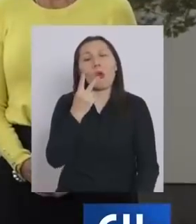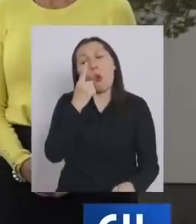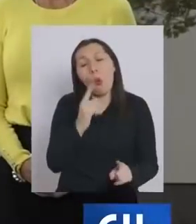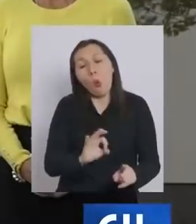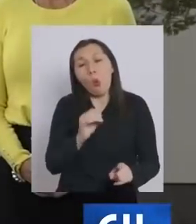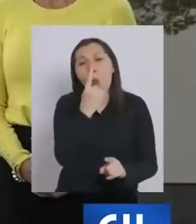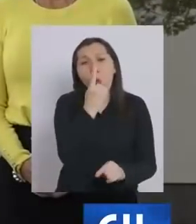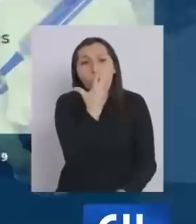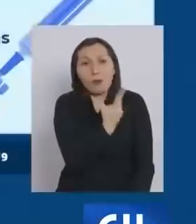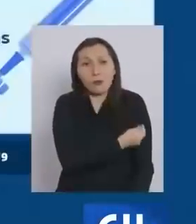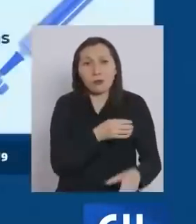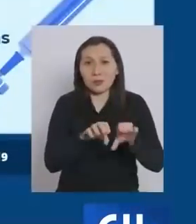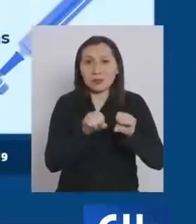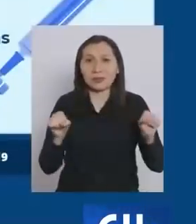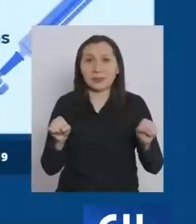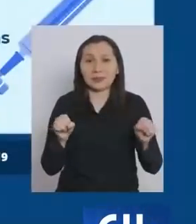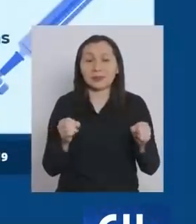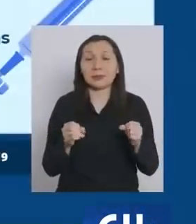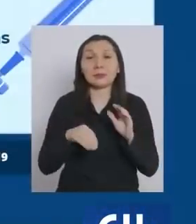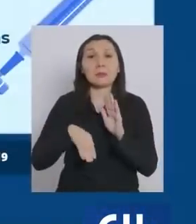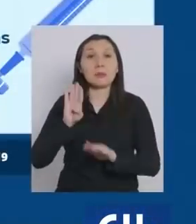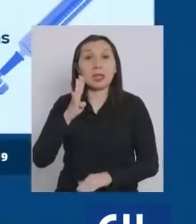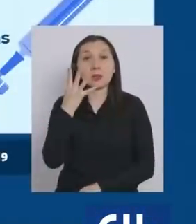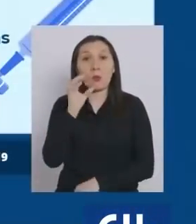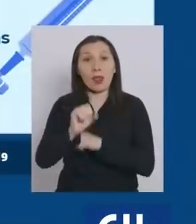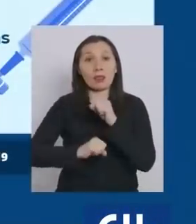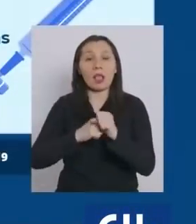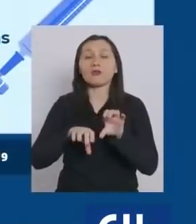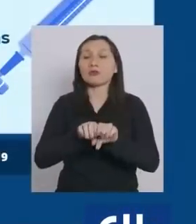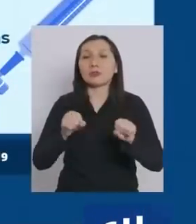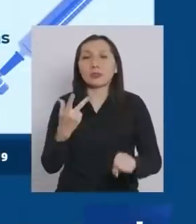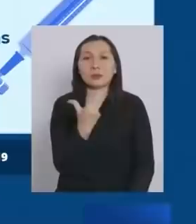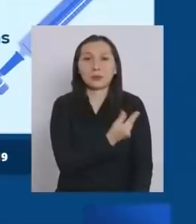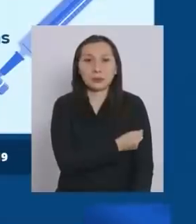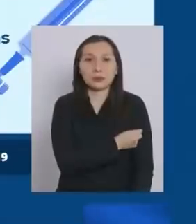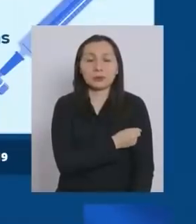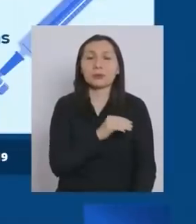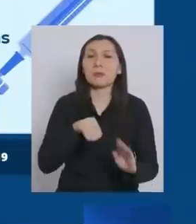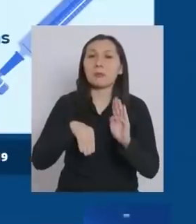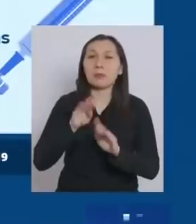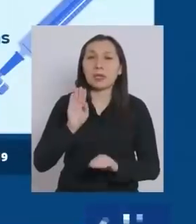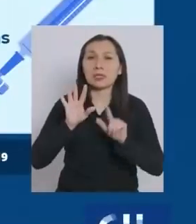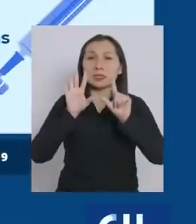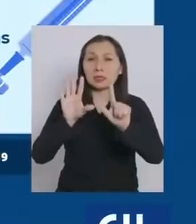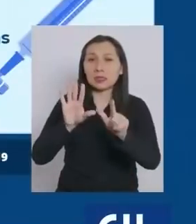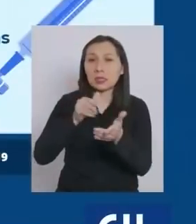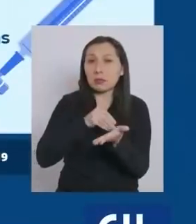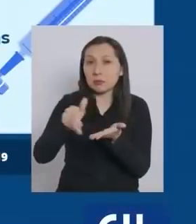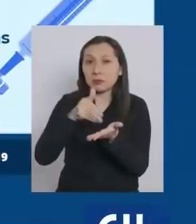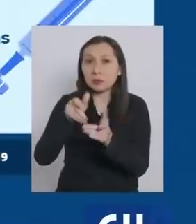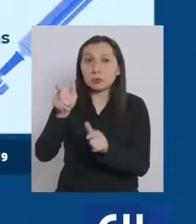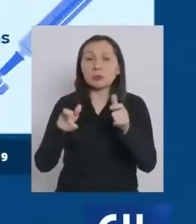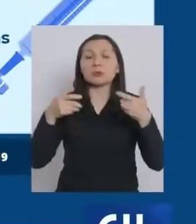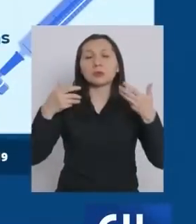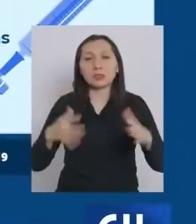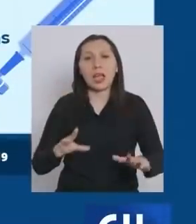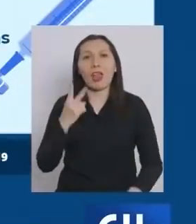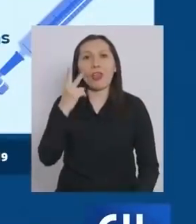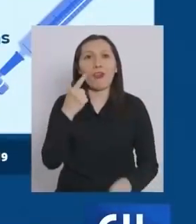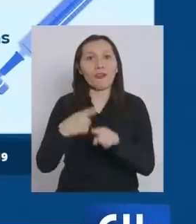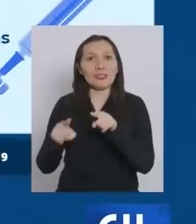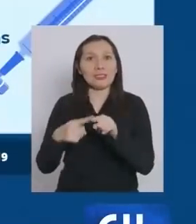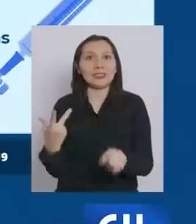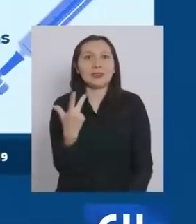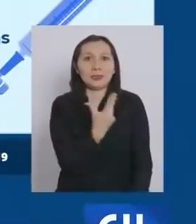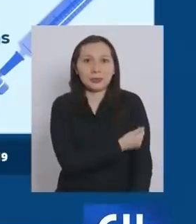una dosis, es decir, los mayores de 40 años, y más de 7 millones de personas vacunadas con las dos